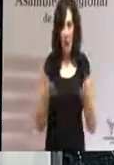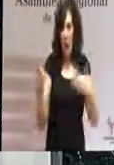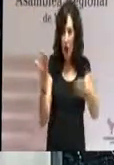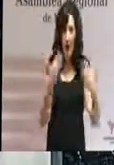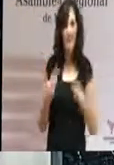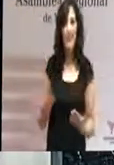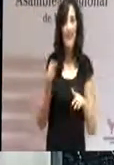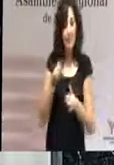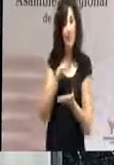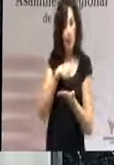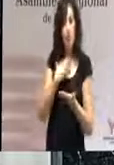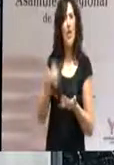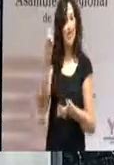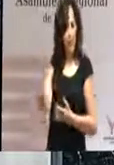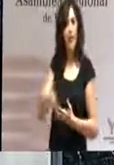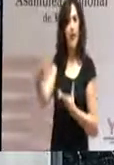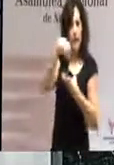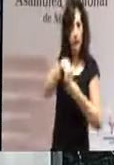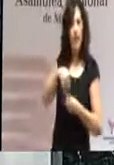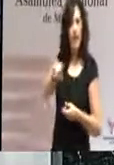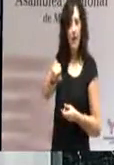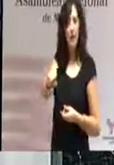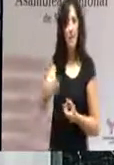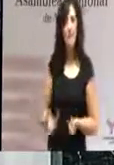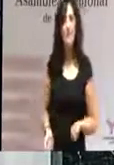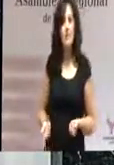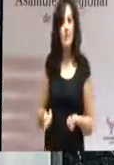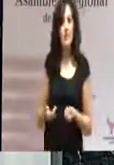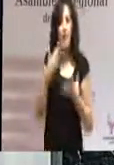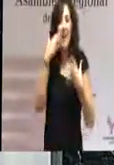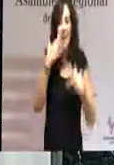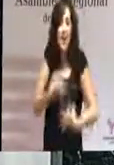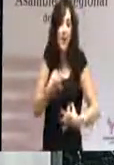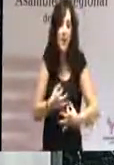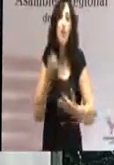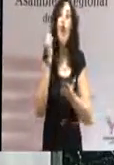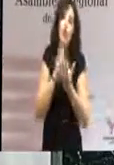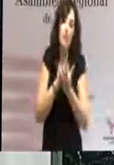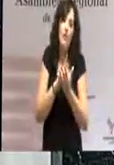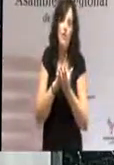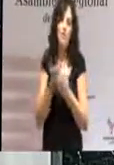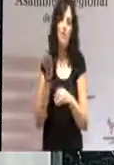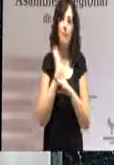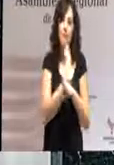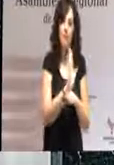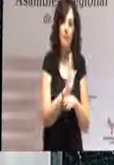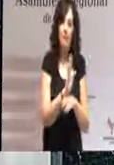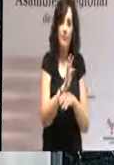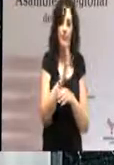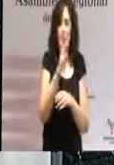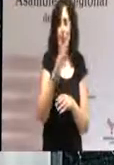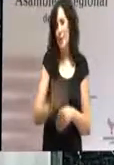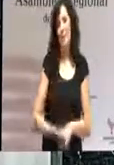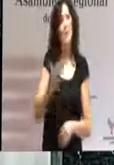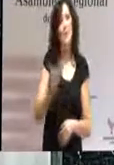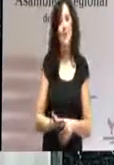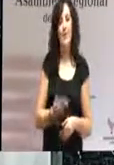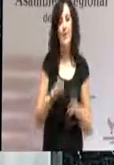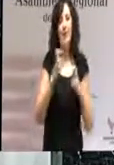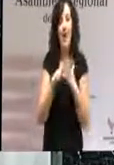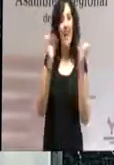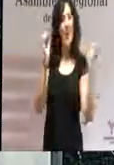nuestra región, señor presidente. Y ante esta realidad, vuelvo a plantear, porque es crucial, un